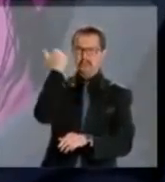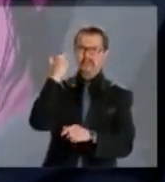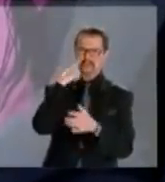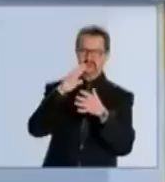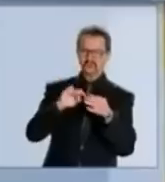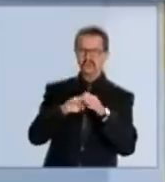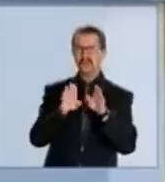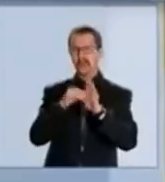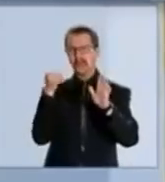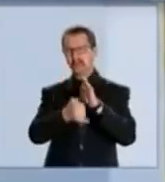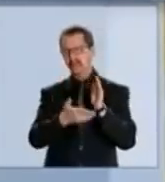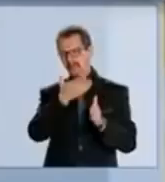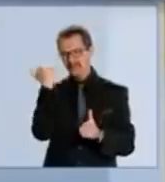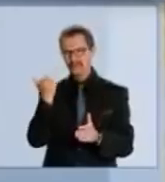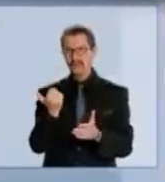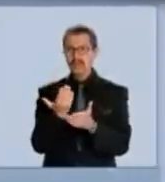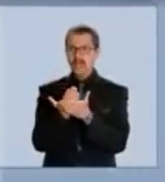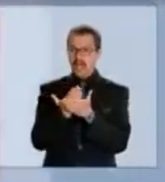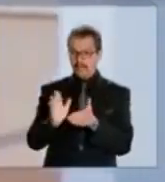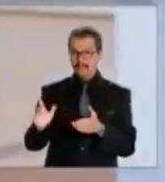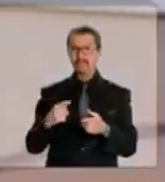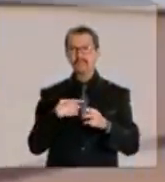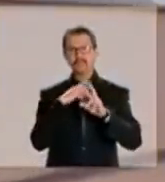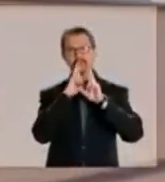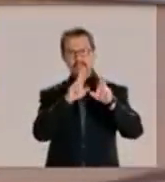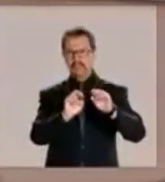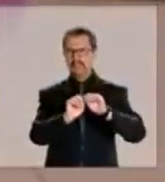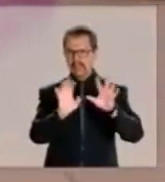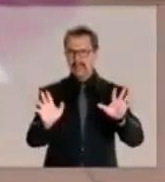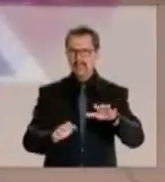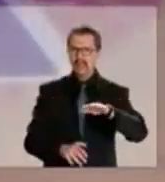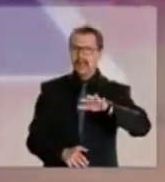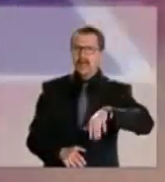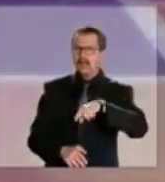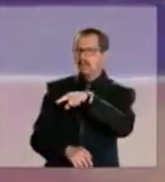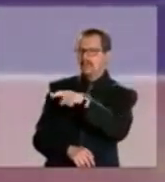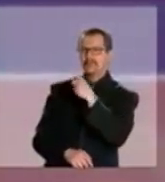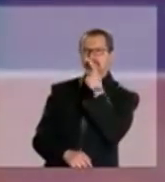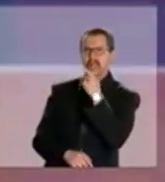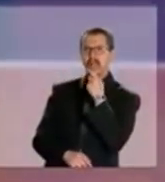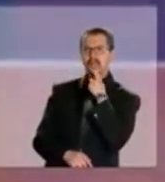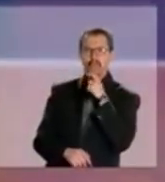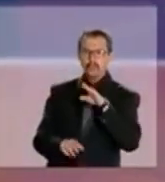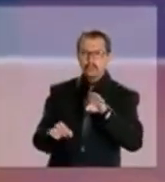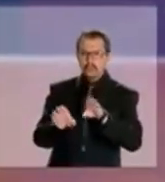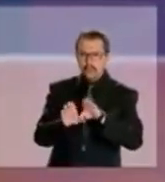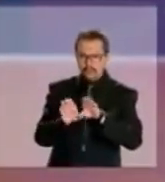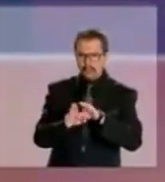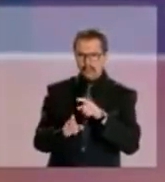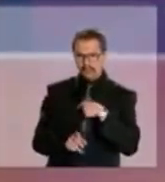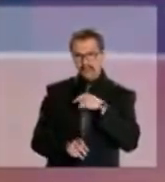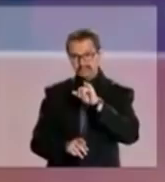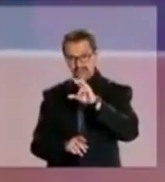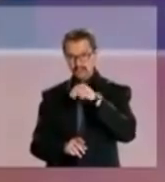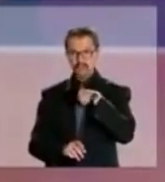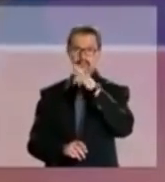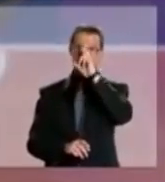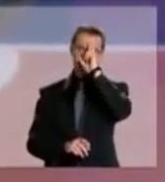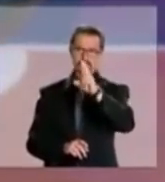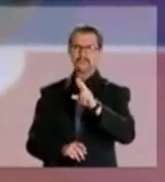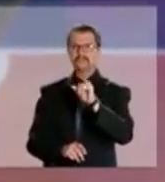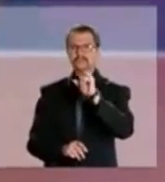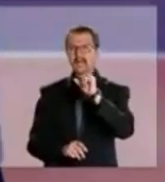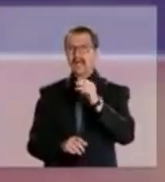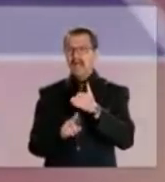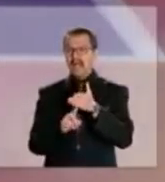dirías el resultado de la política como me dirías el respeto cuando trump hizo campaña se decía que se iban a acabar las remesas que